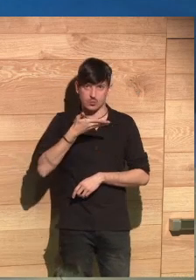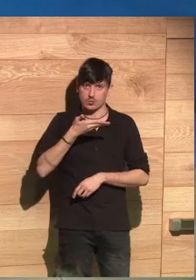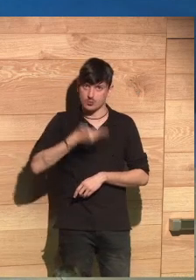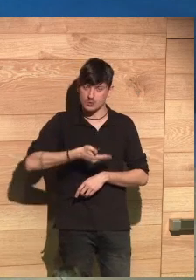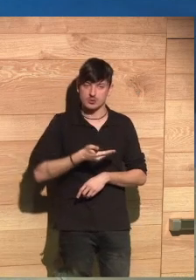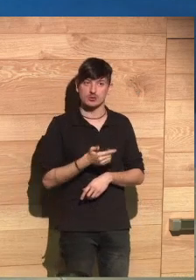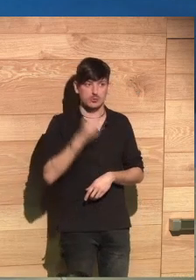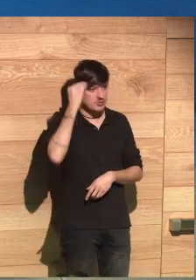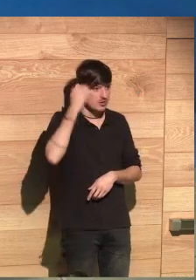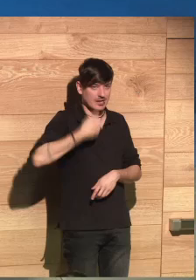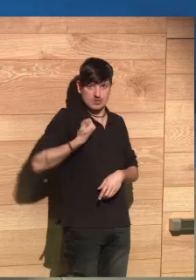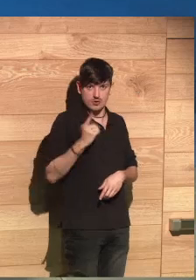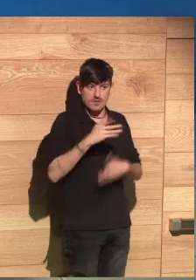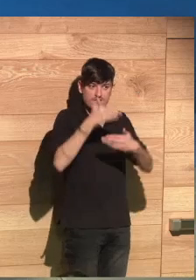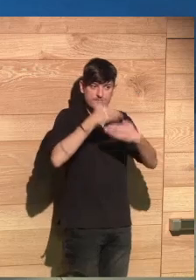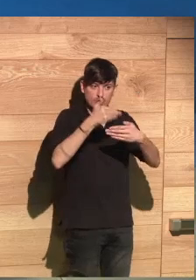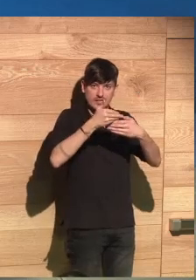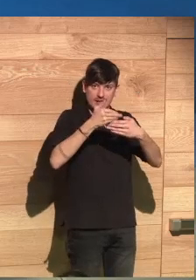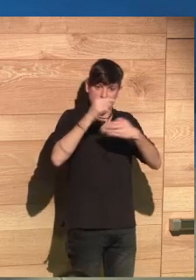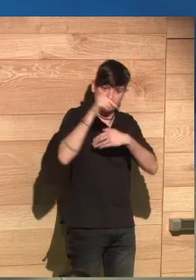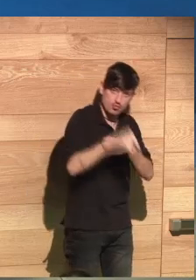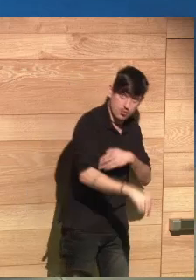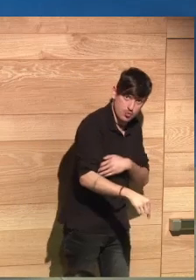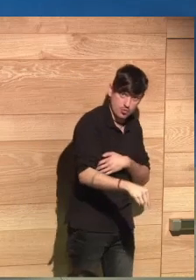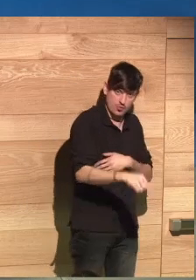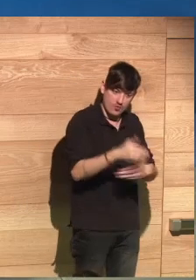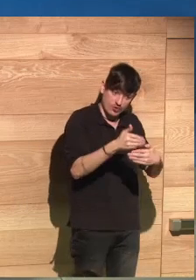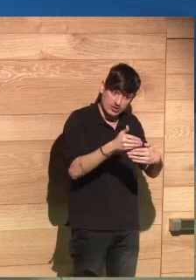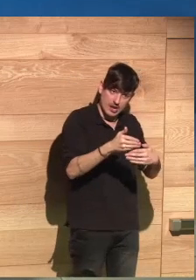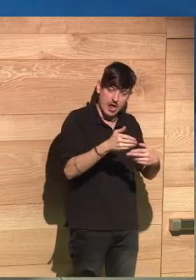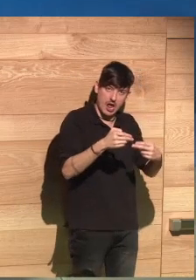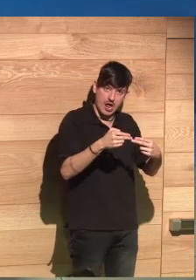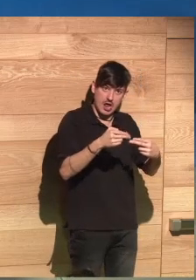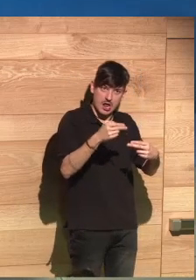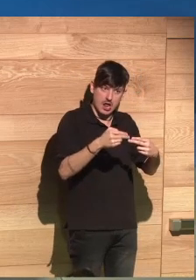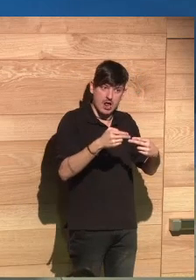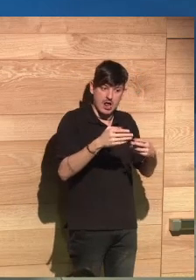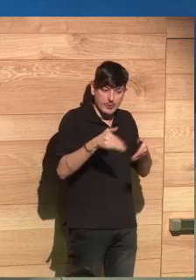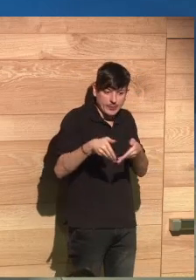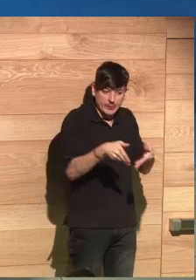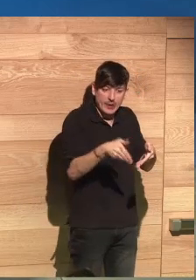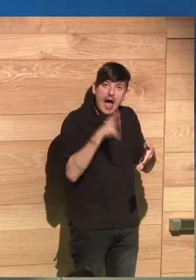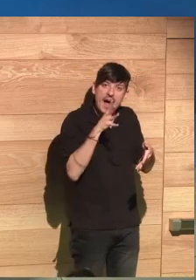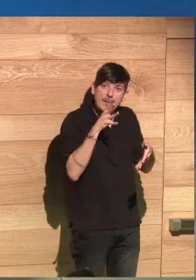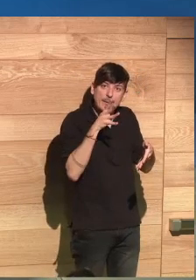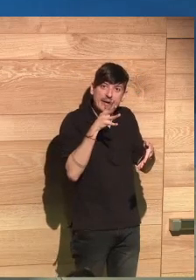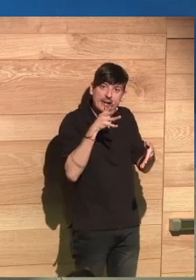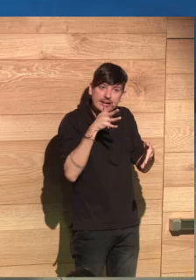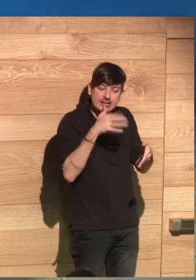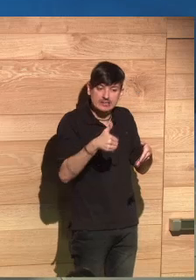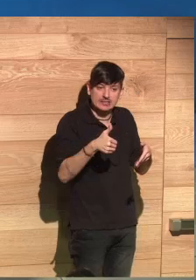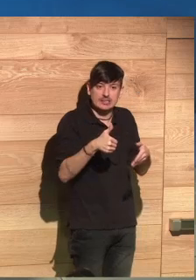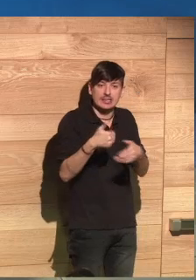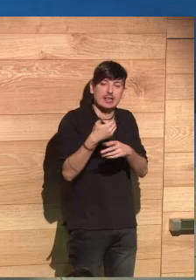nada casual, ¿no? Que es nuestra frontera sur, que es una frontera de agua, una calle de agua, como dicen los que viven en el estrecho